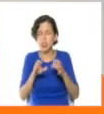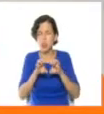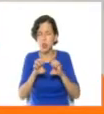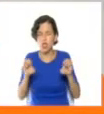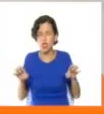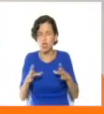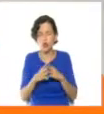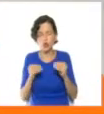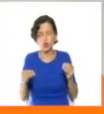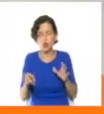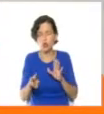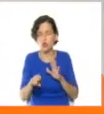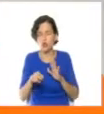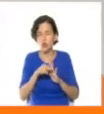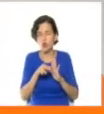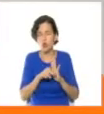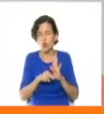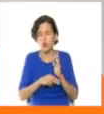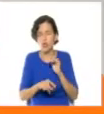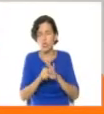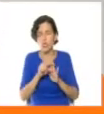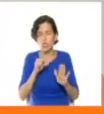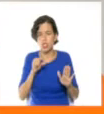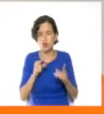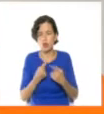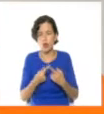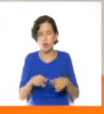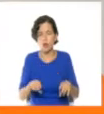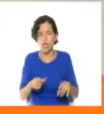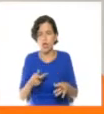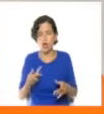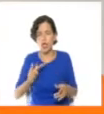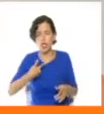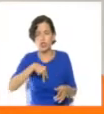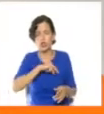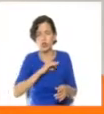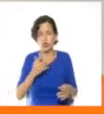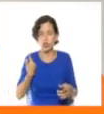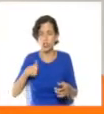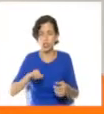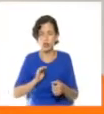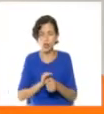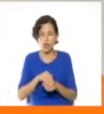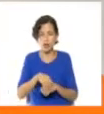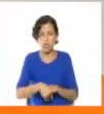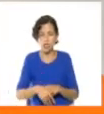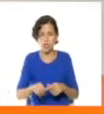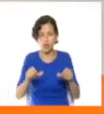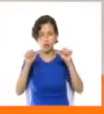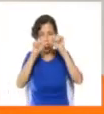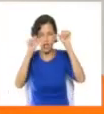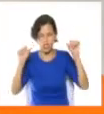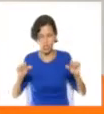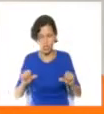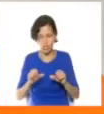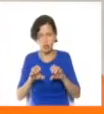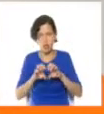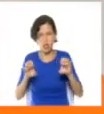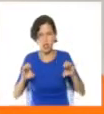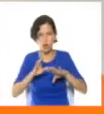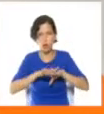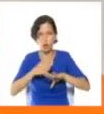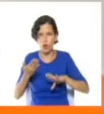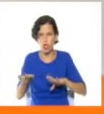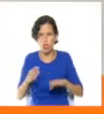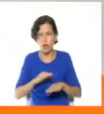manera ilustrada, sigue siendo educativa con todos sus reglamentos y artículos, pero la que nosotros tenemos